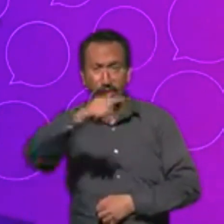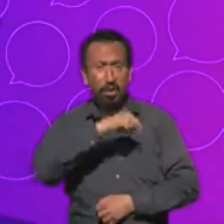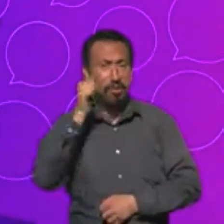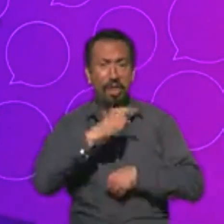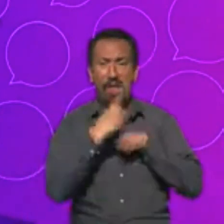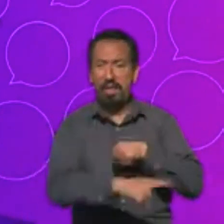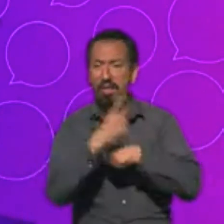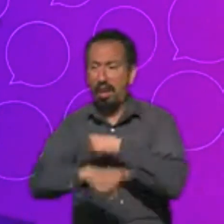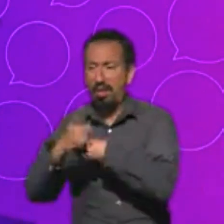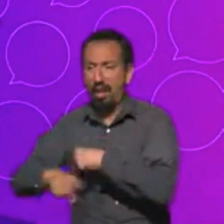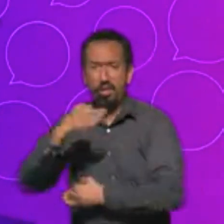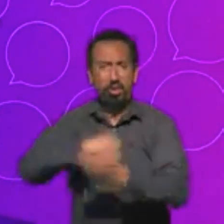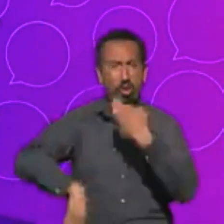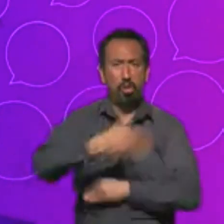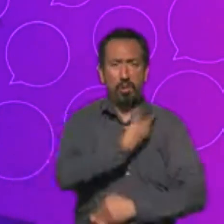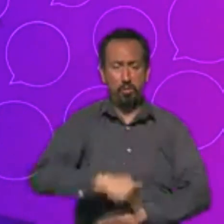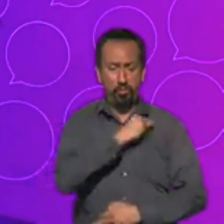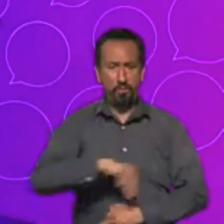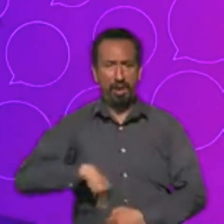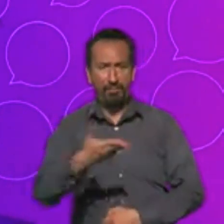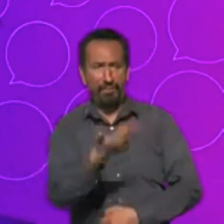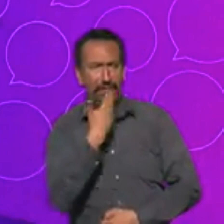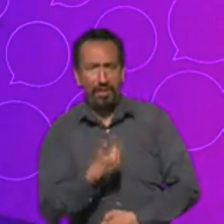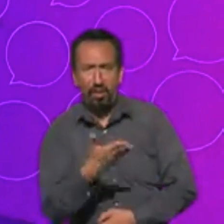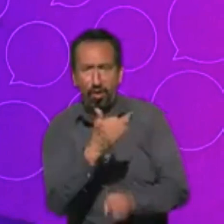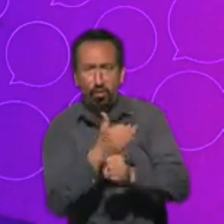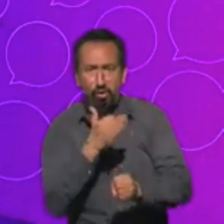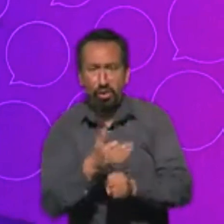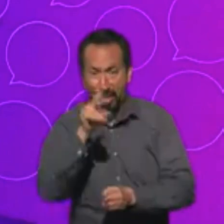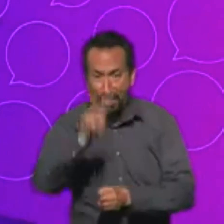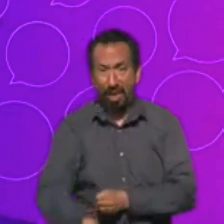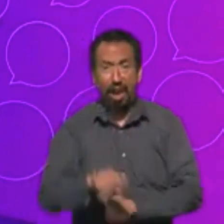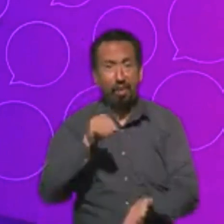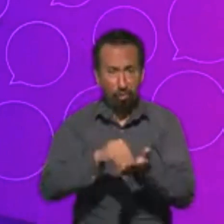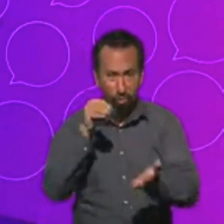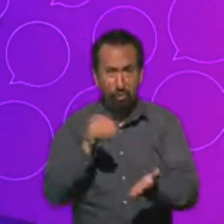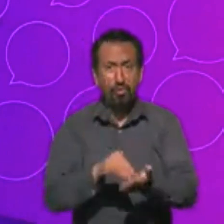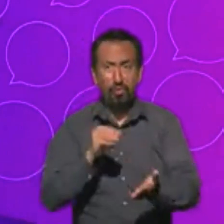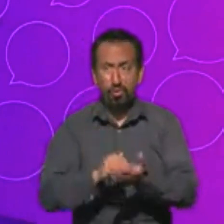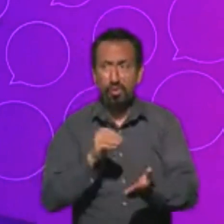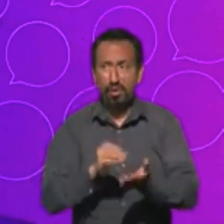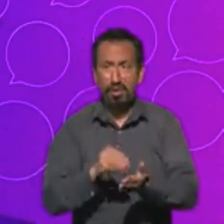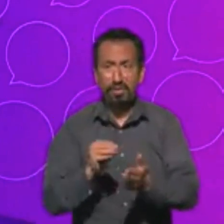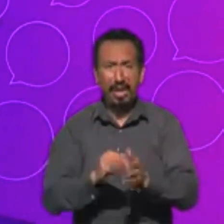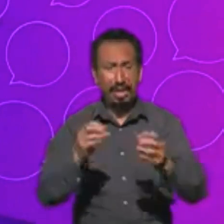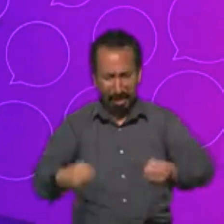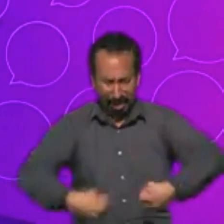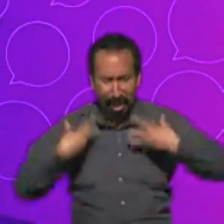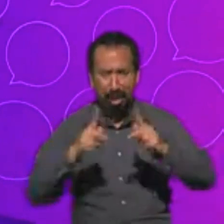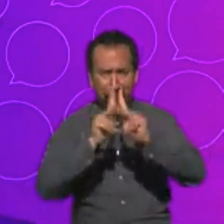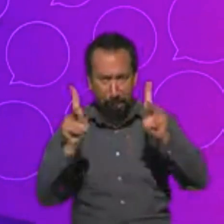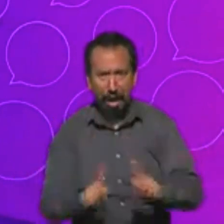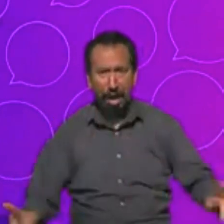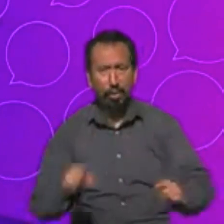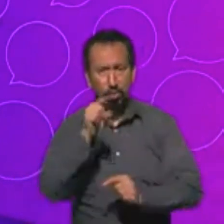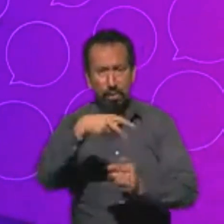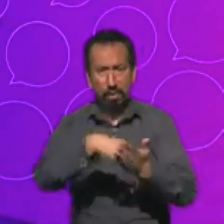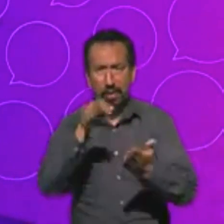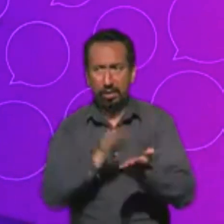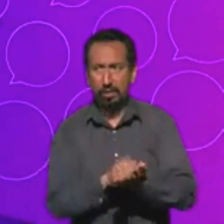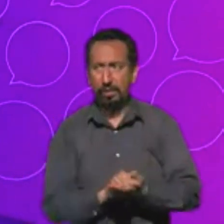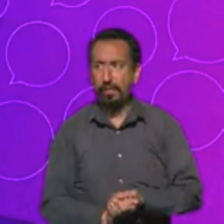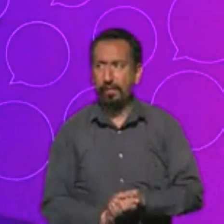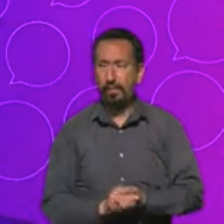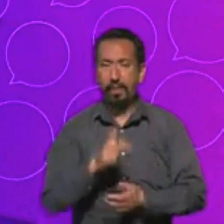daño con una falsa realidad construida que nada tiene que ver con la verdad que vivimos los celayenses por favor ya déjenos en paz le agradeceremos ese acto de valentía